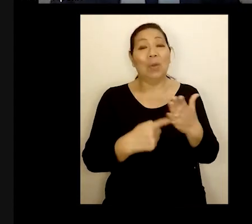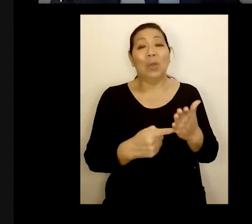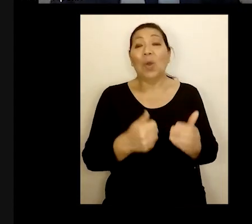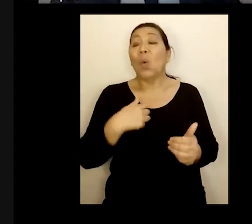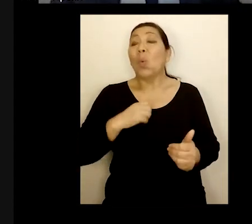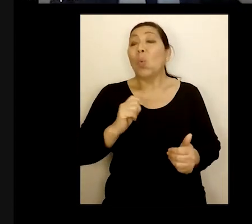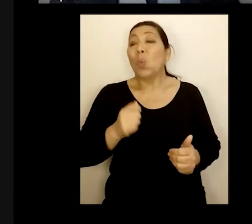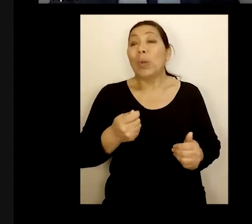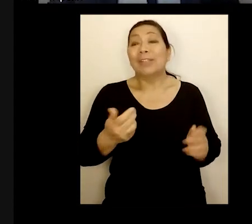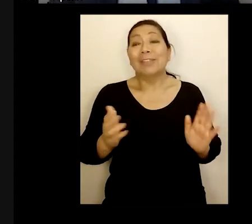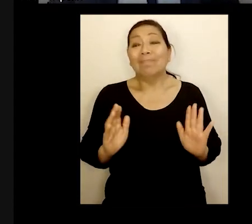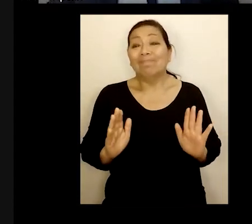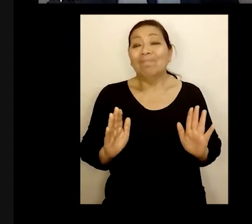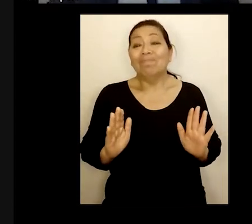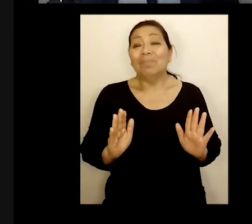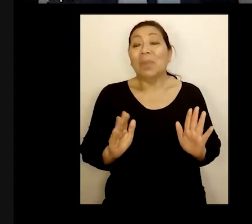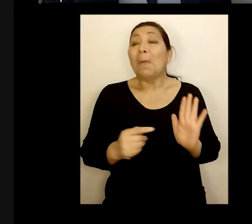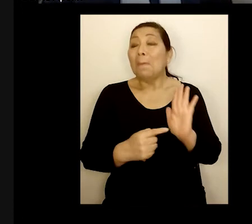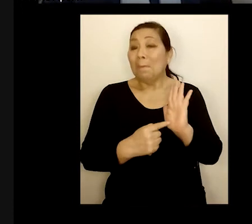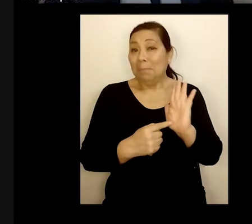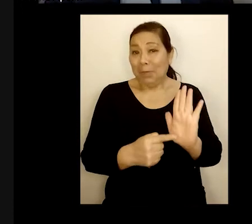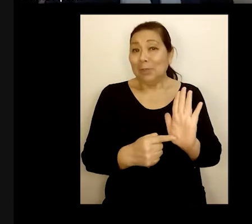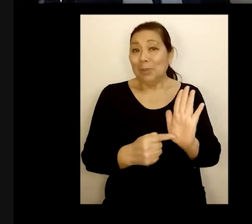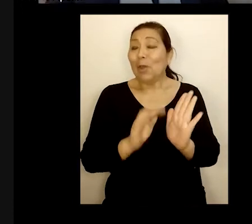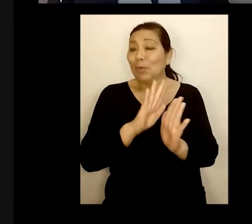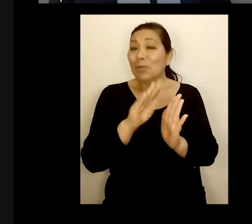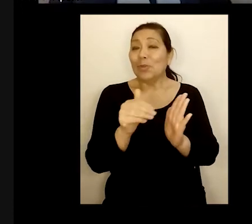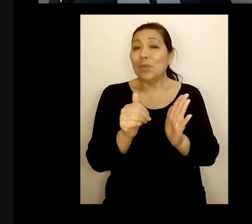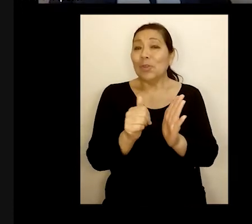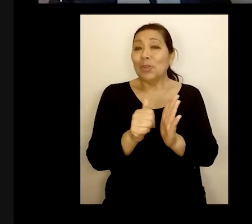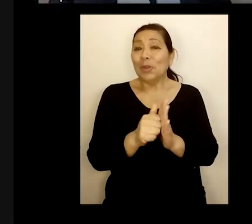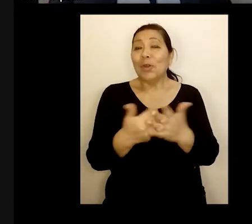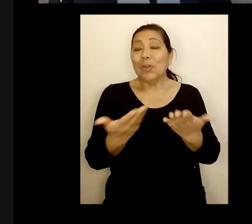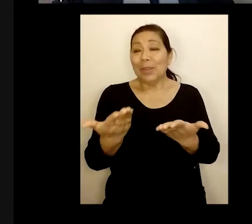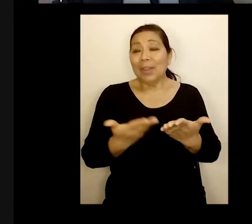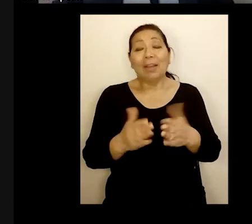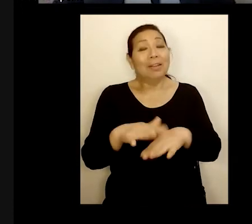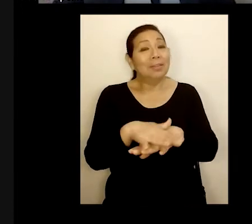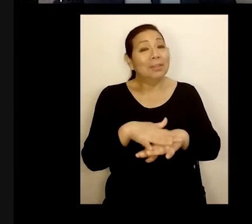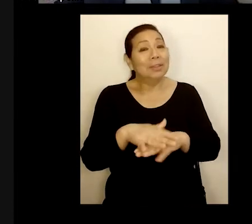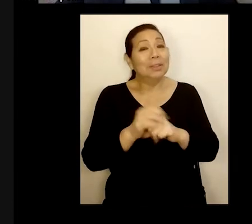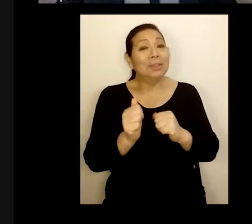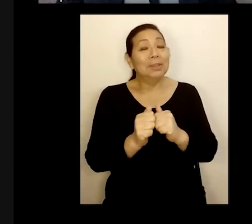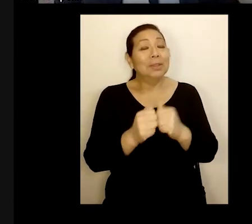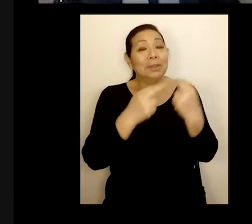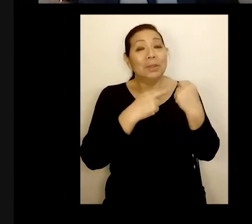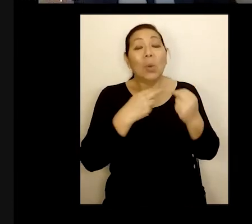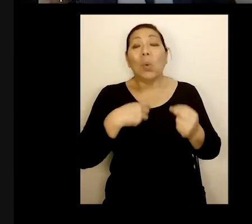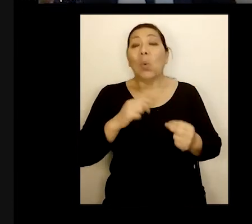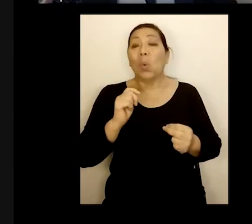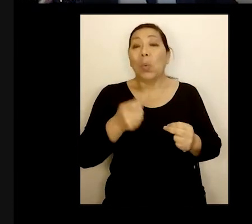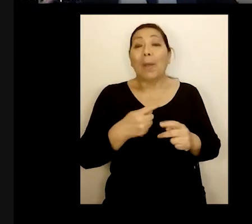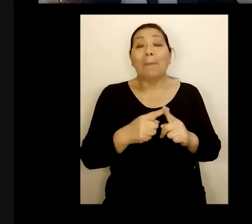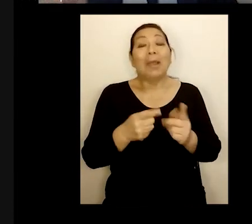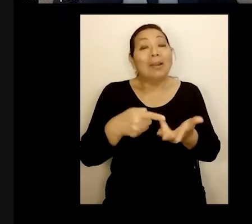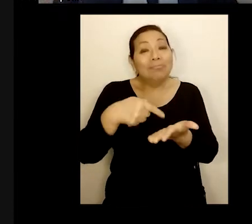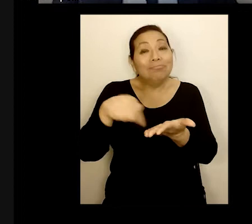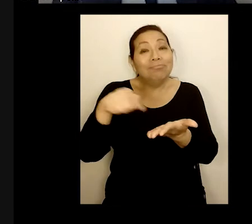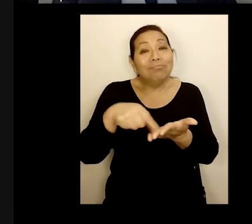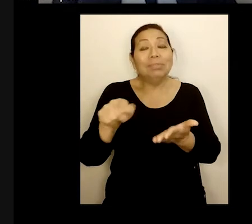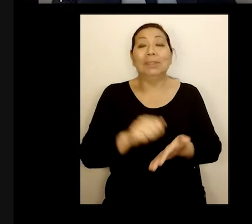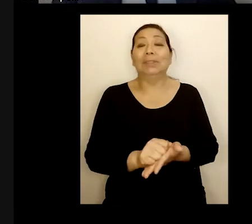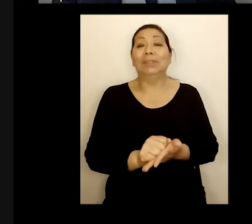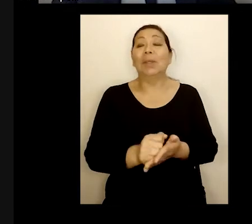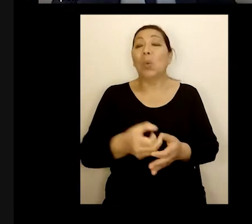los jueces. Ares en todo momento ha sostenido que se trata de un deber de los jueces, y para ello se remite a